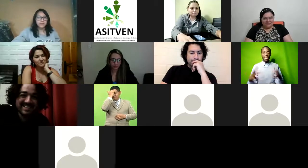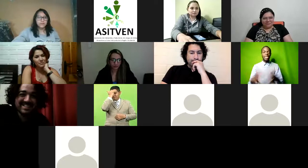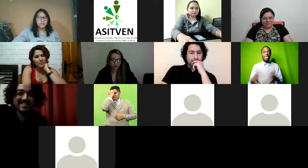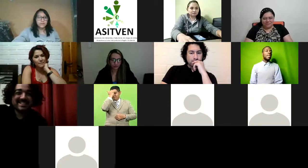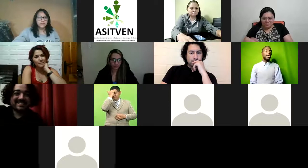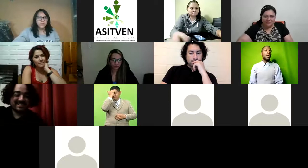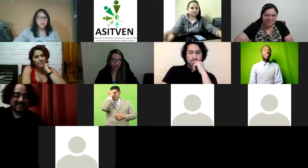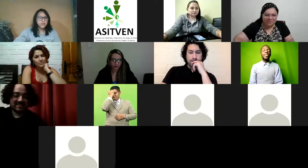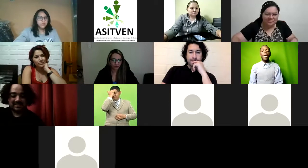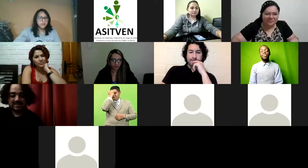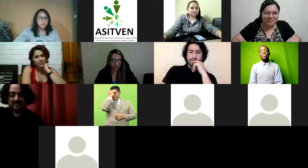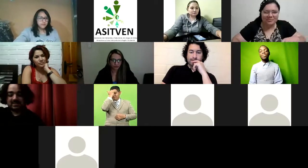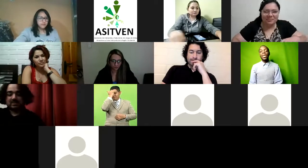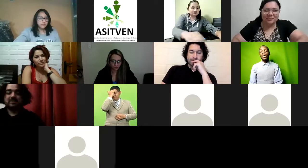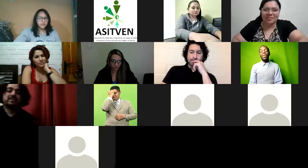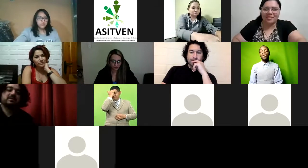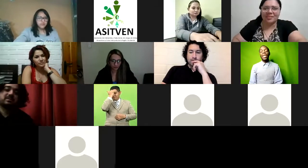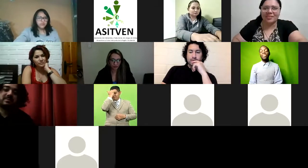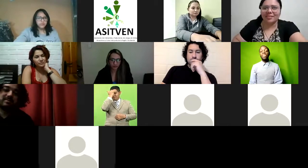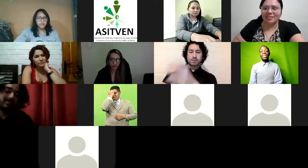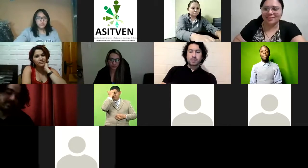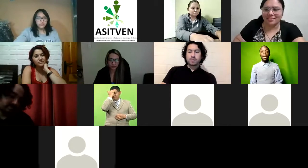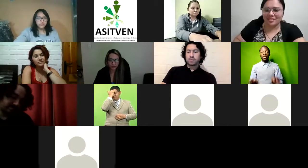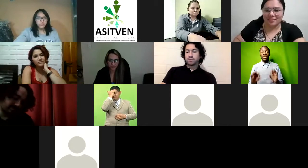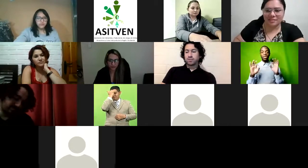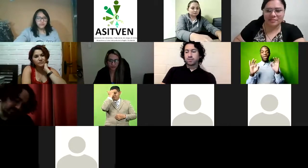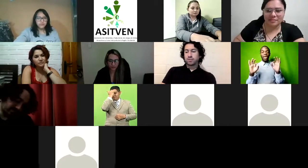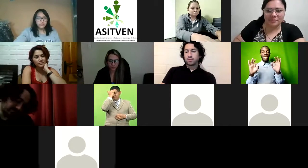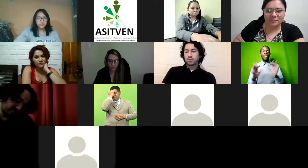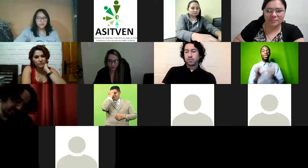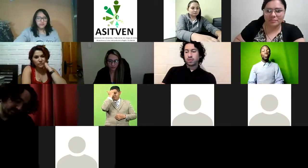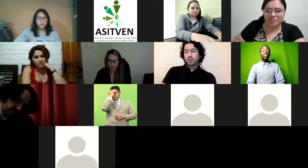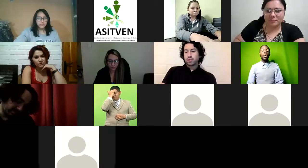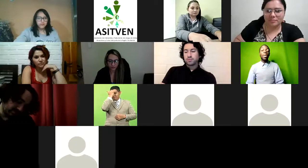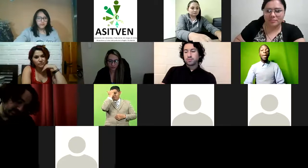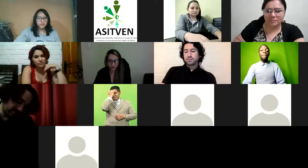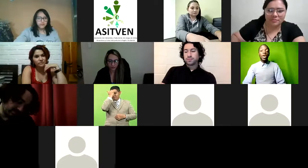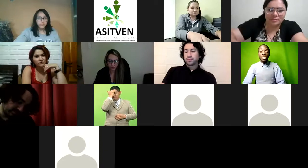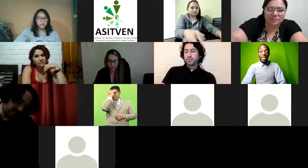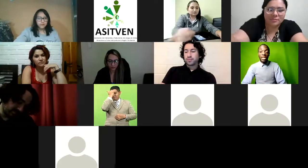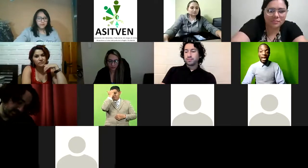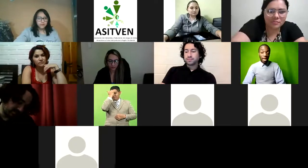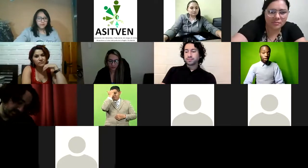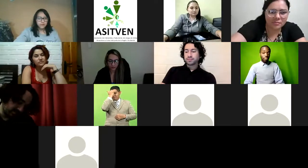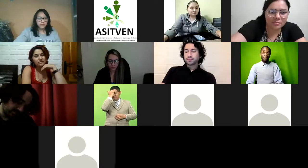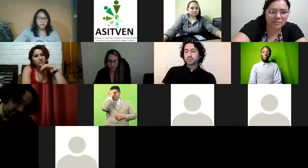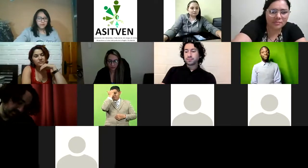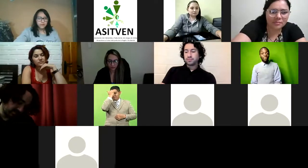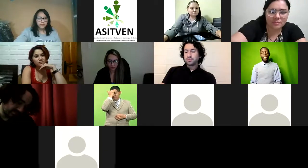ser tan vital para entonces darte un uso proficiente de la